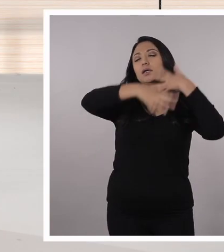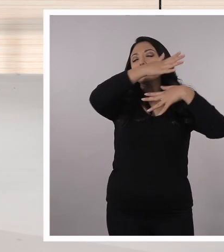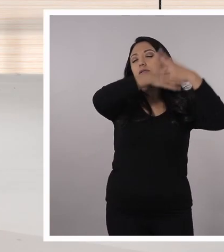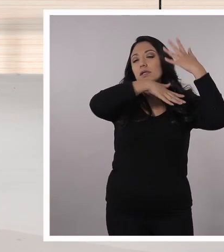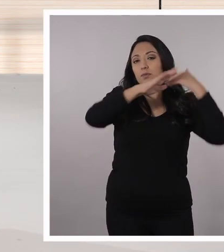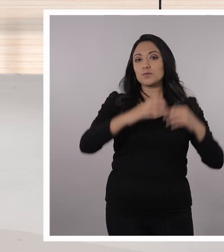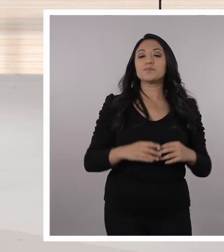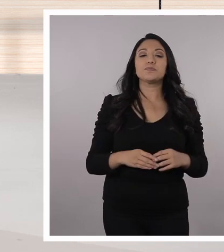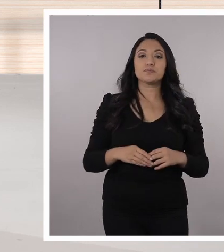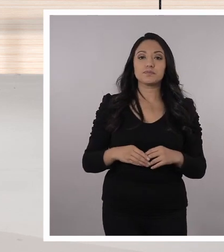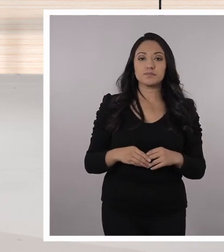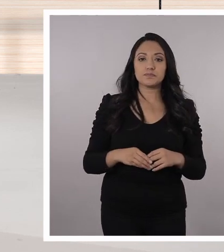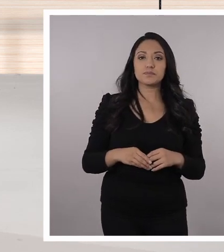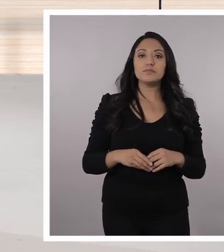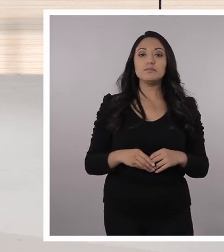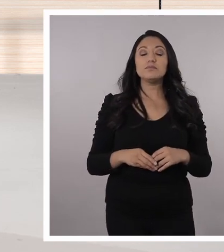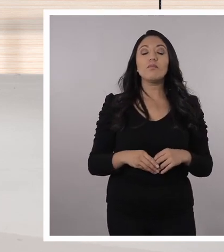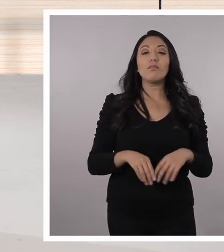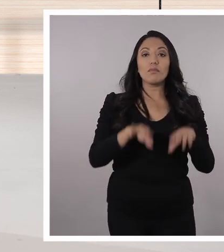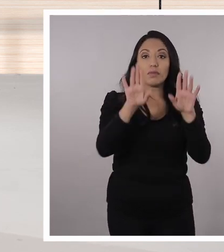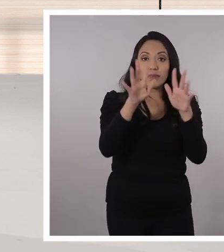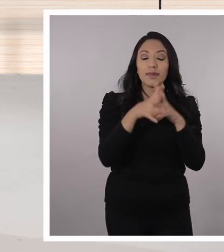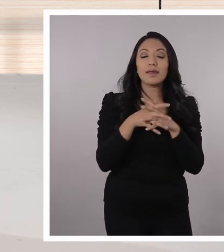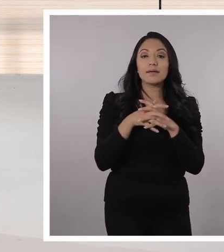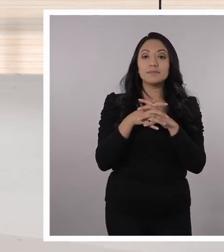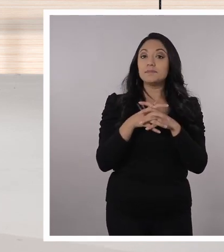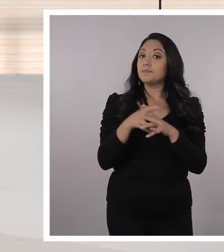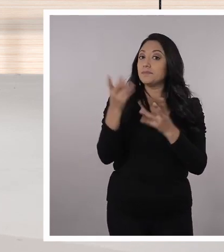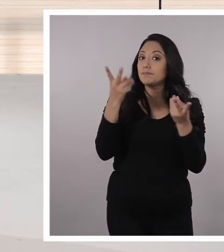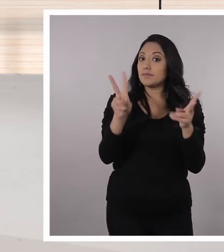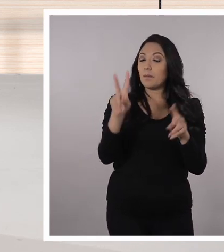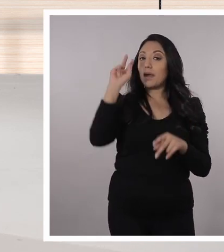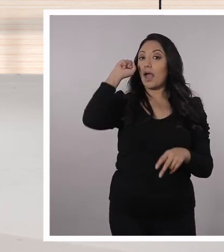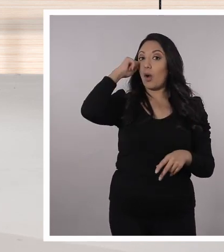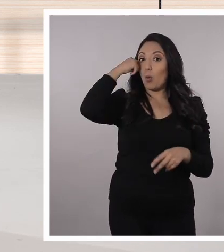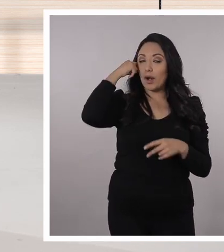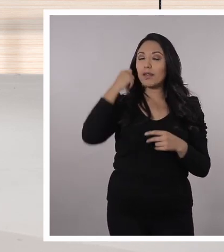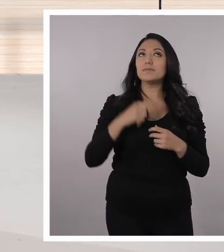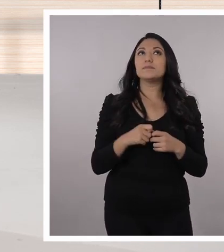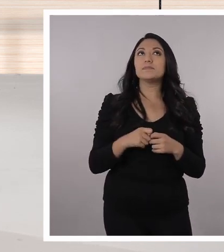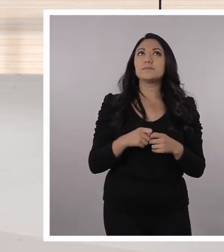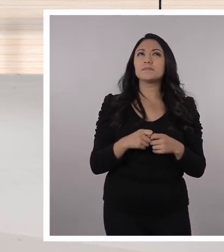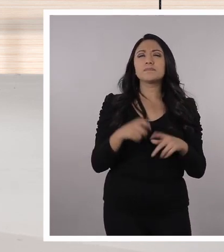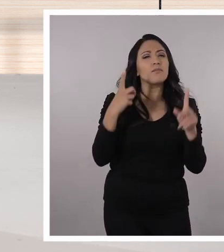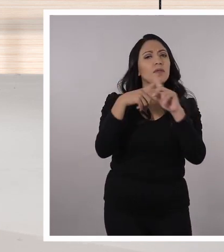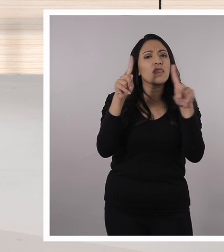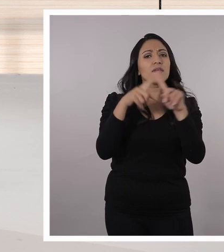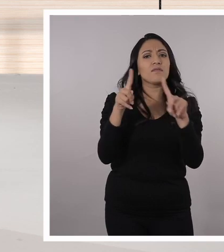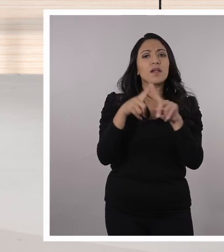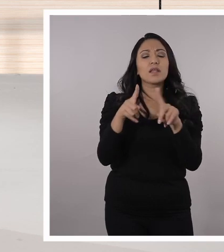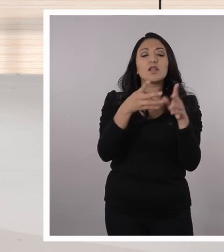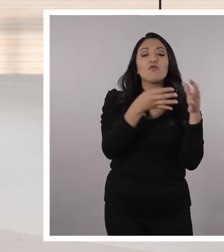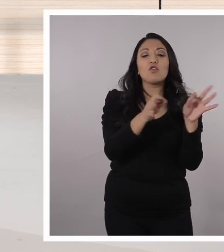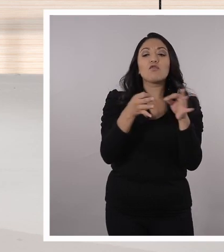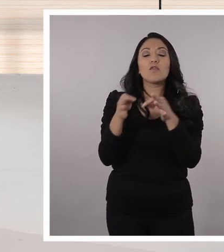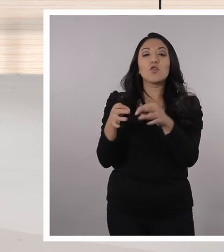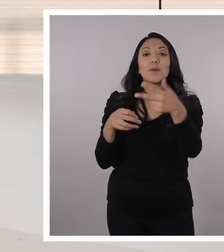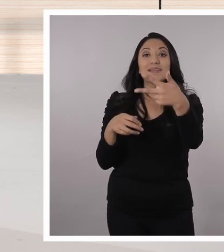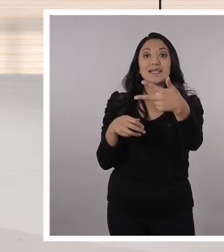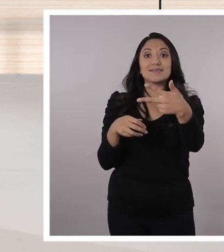hace muchísimos años. Pero además, Nelly, chicos y chicas, ¿recuerdan ustedes que hay diferentes tipos de